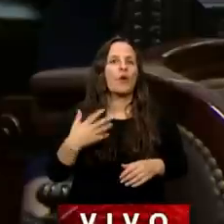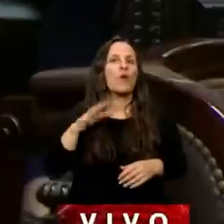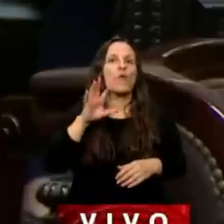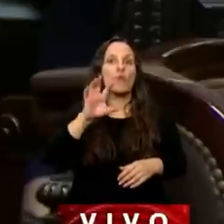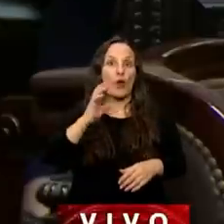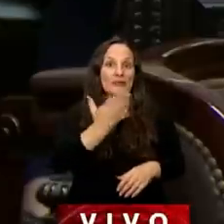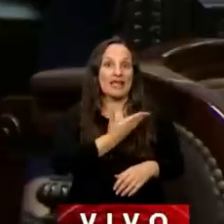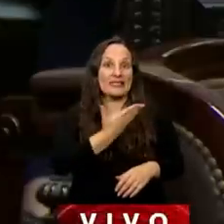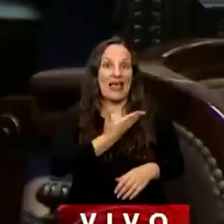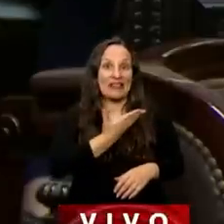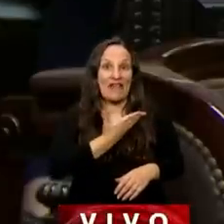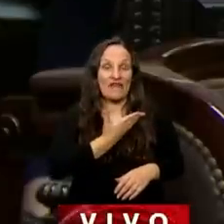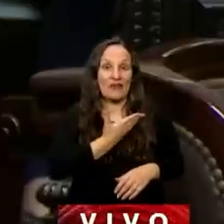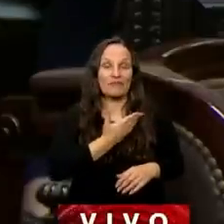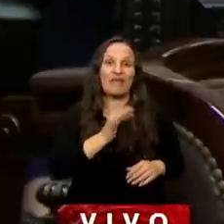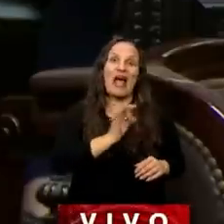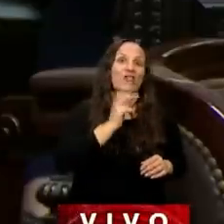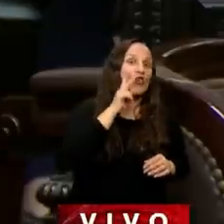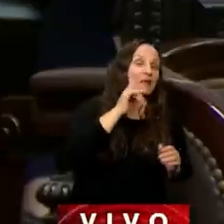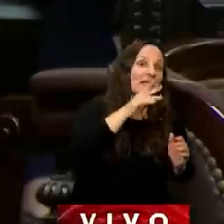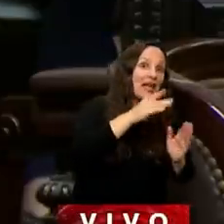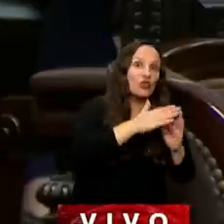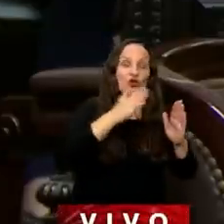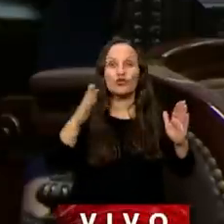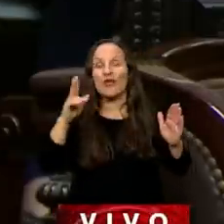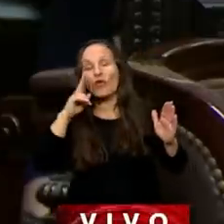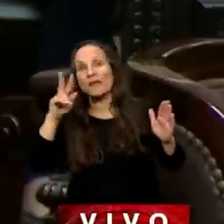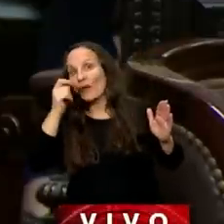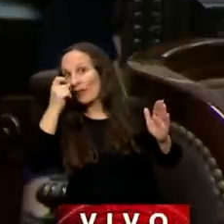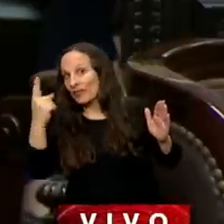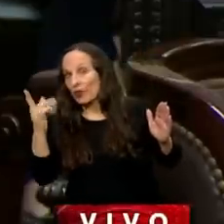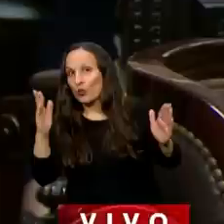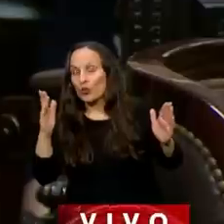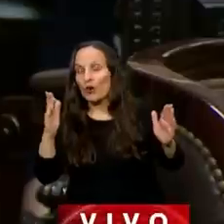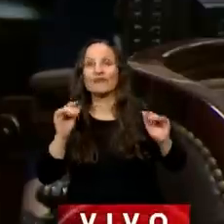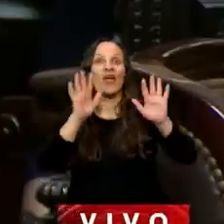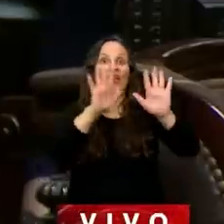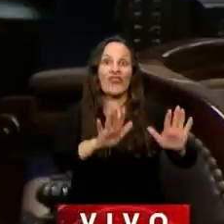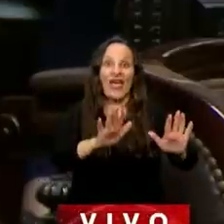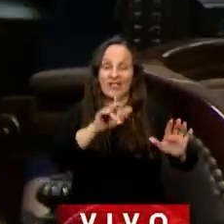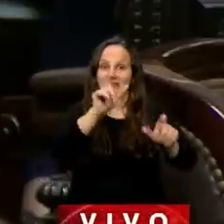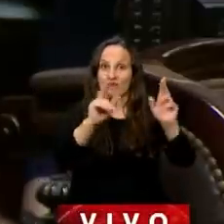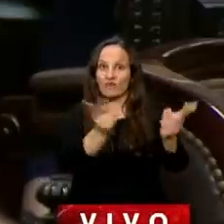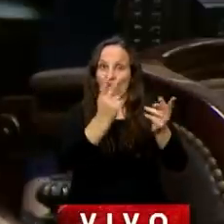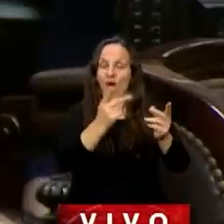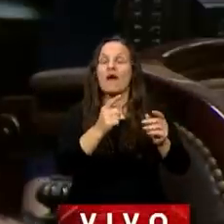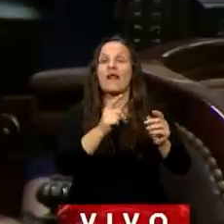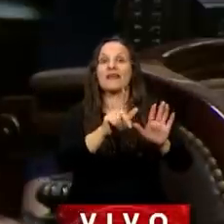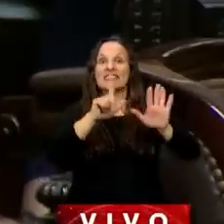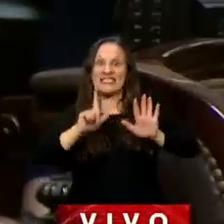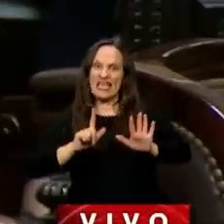de Santa Fe. Entre 2014 y 2021, 7 de cada 10 homicidios fueron con armas de